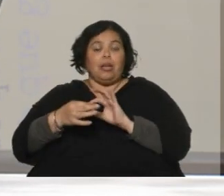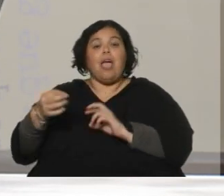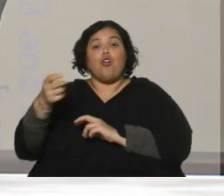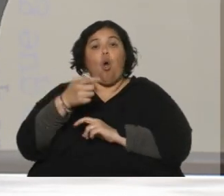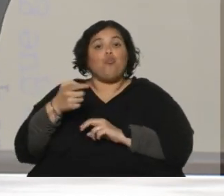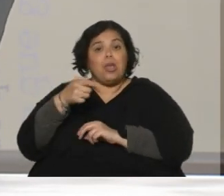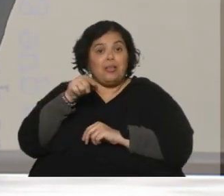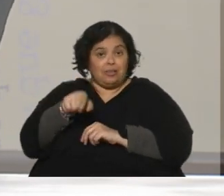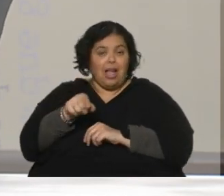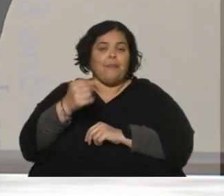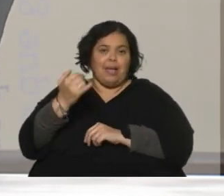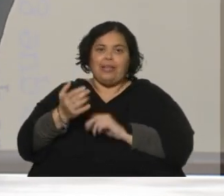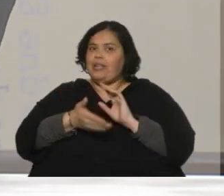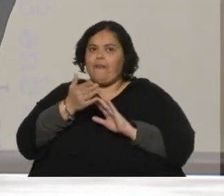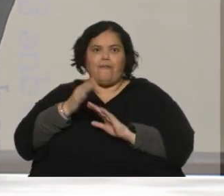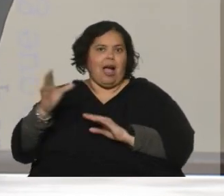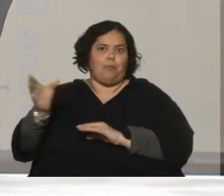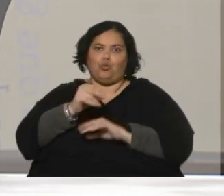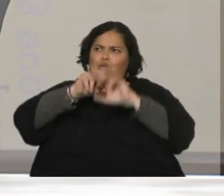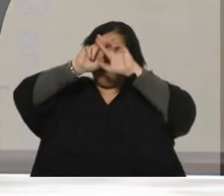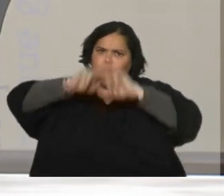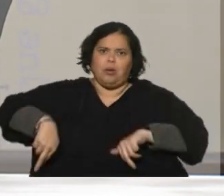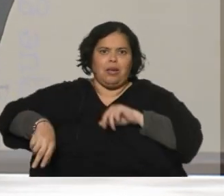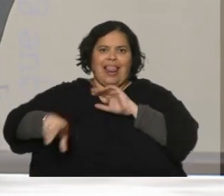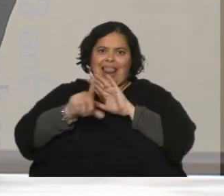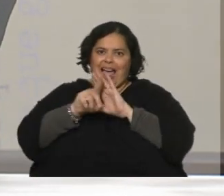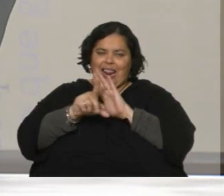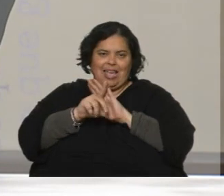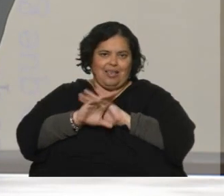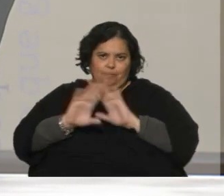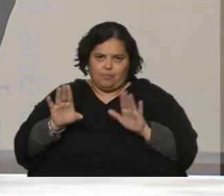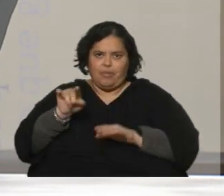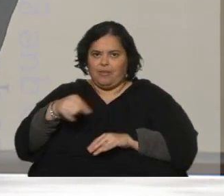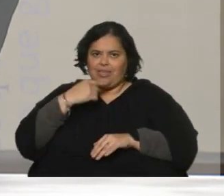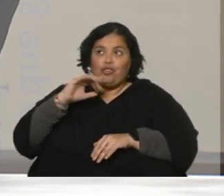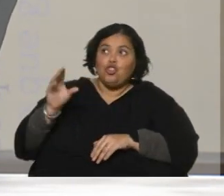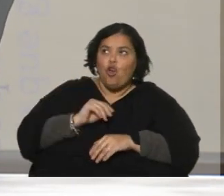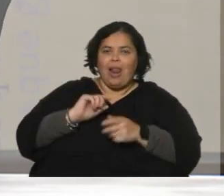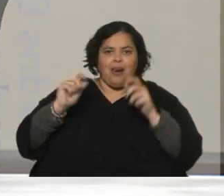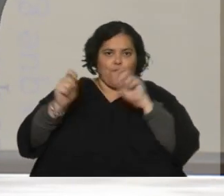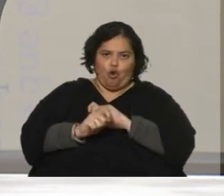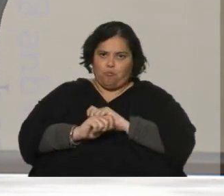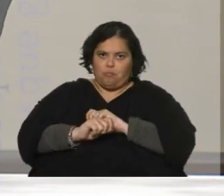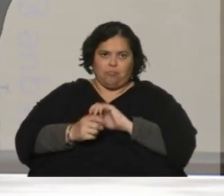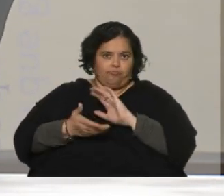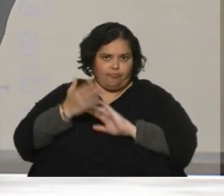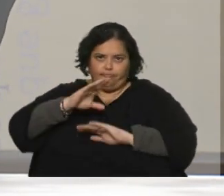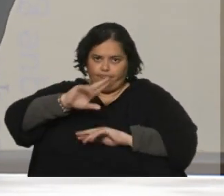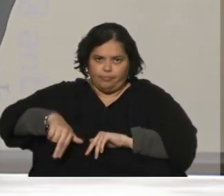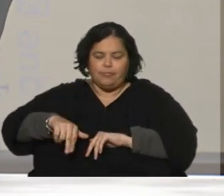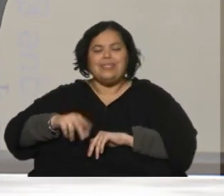que va por toda la reforma O sea derogar la ley que se aprobó hace unos meses no mediante una esta reforma